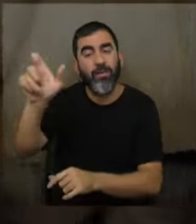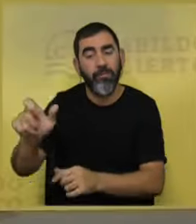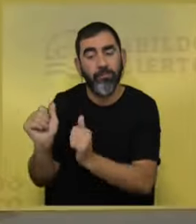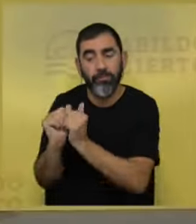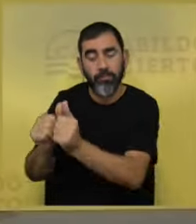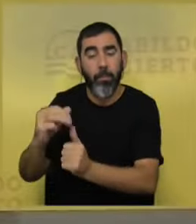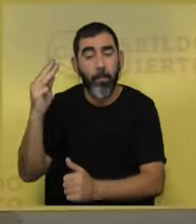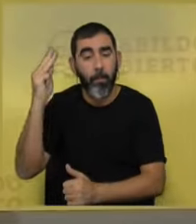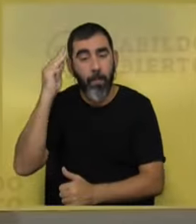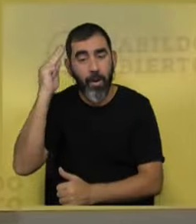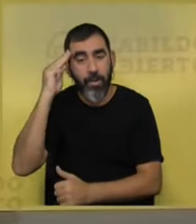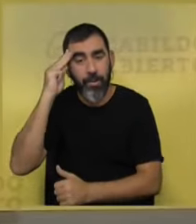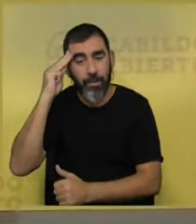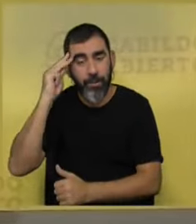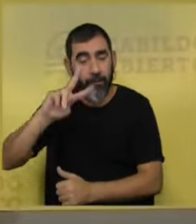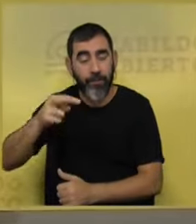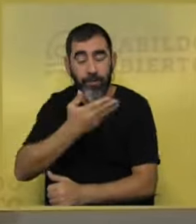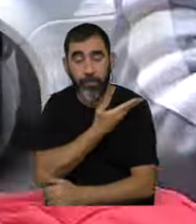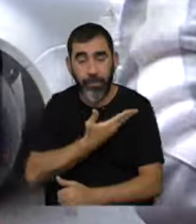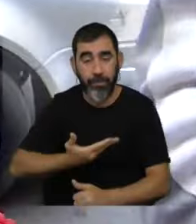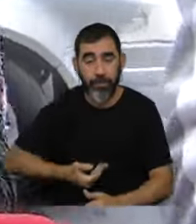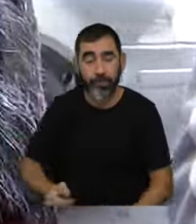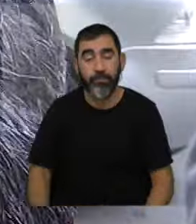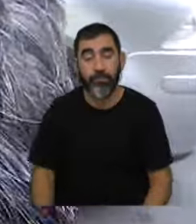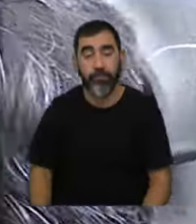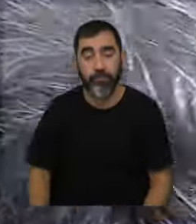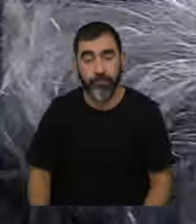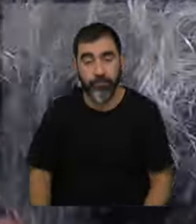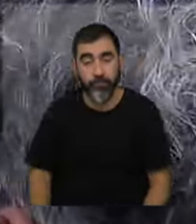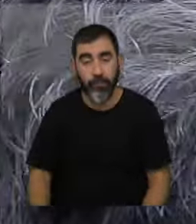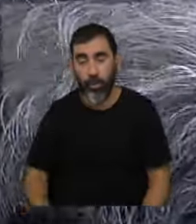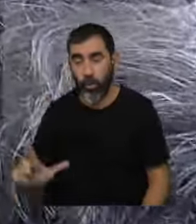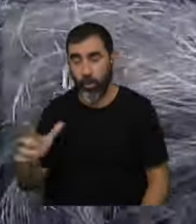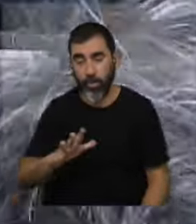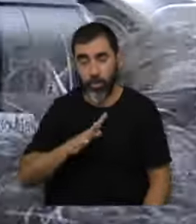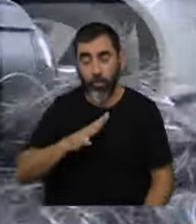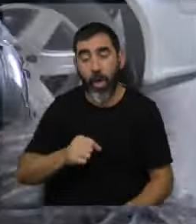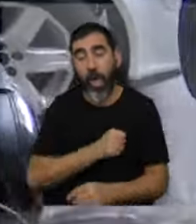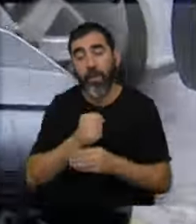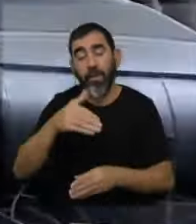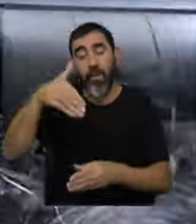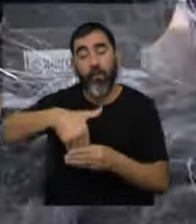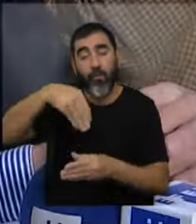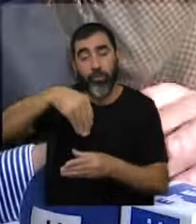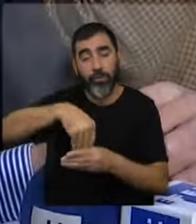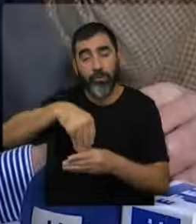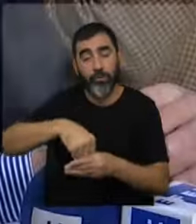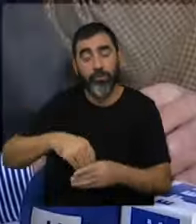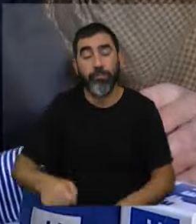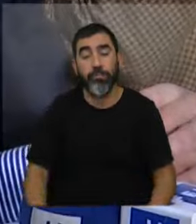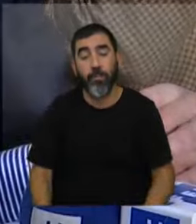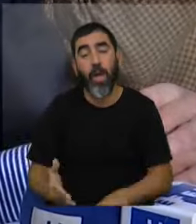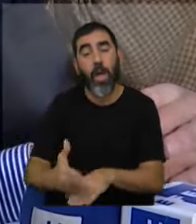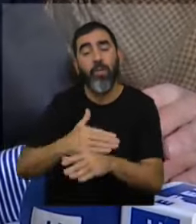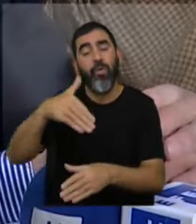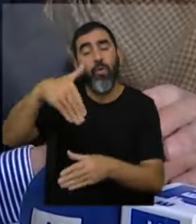a guido manini ríos en la fórmula presidencial y en principio no tiene previsto hacerlo hasta después de las elecciones internas en la anterior